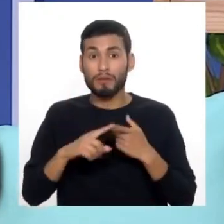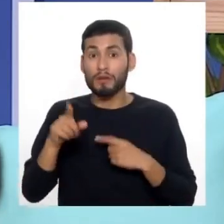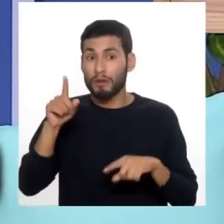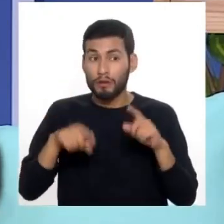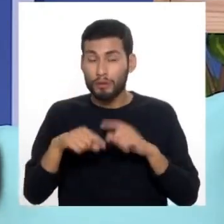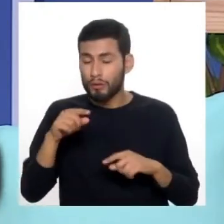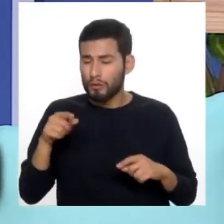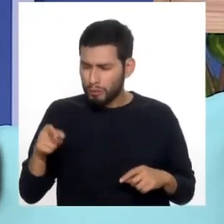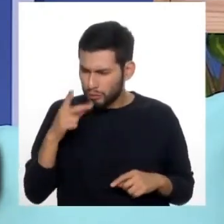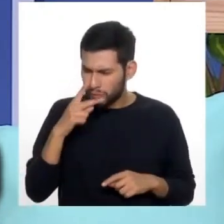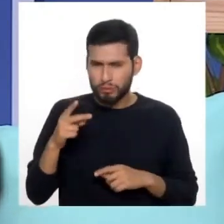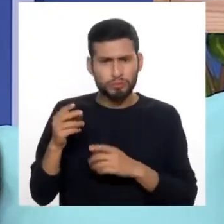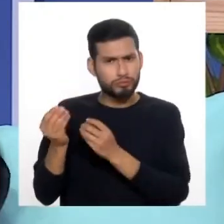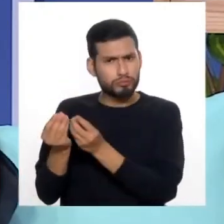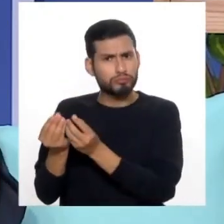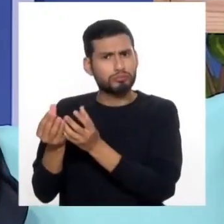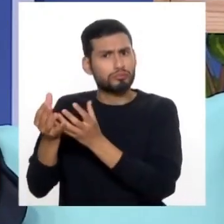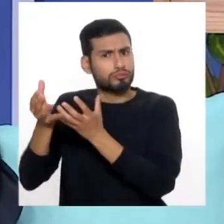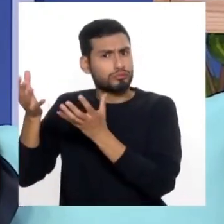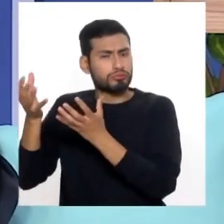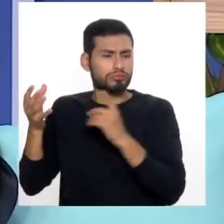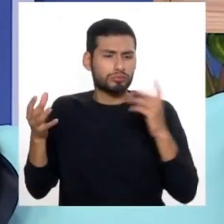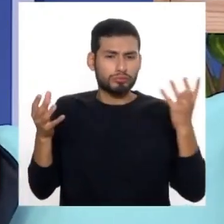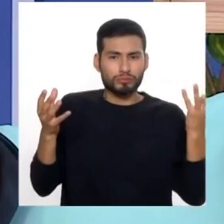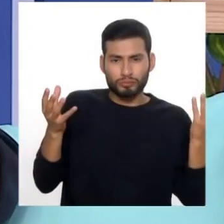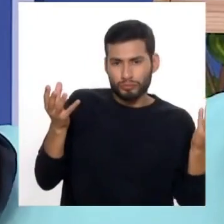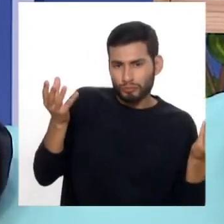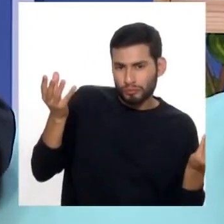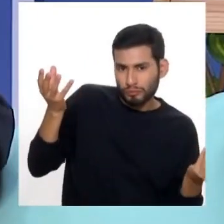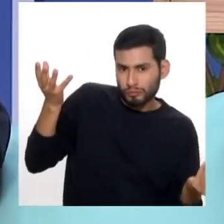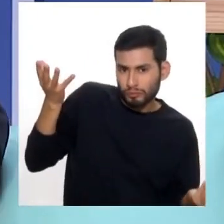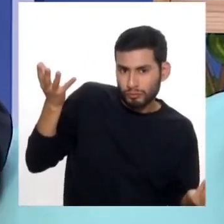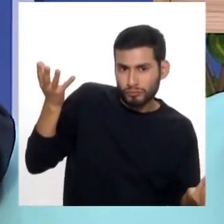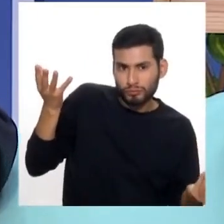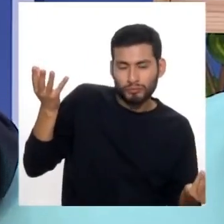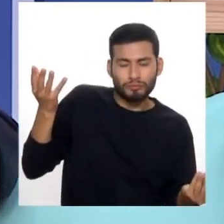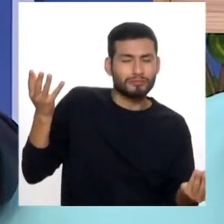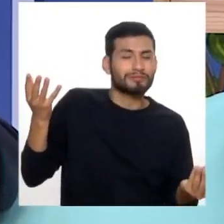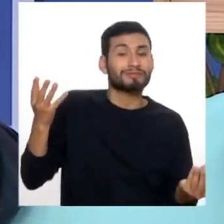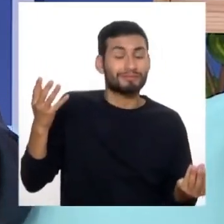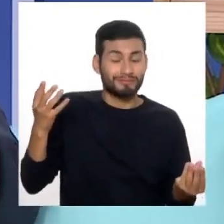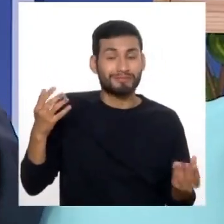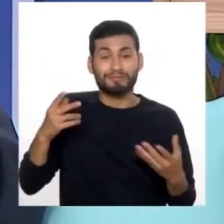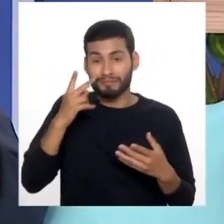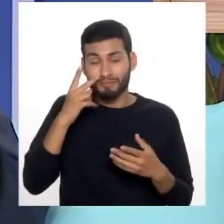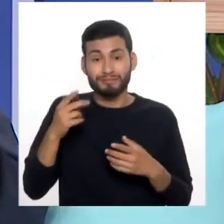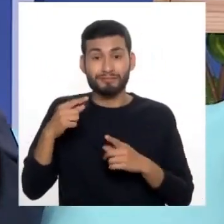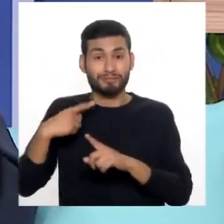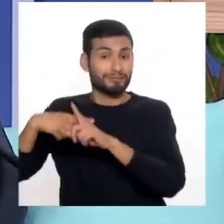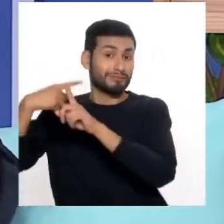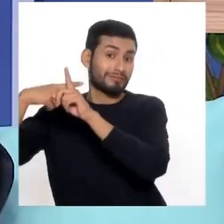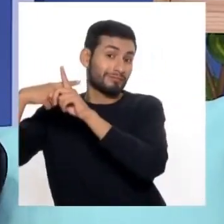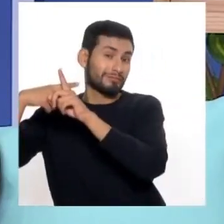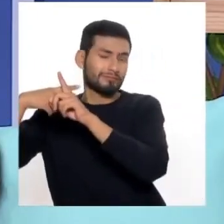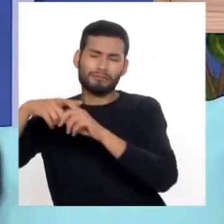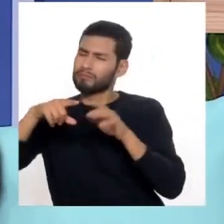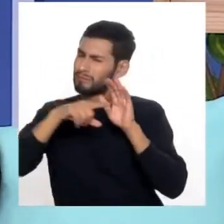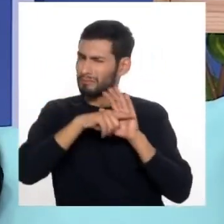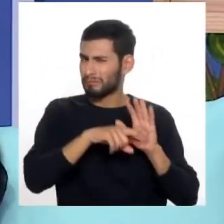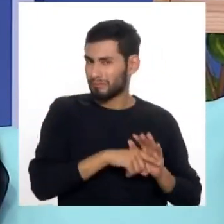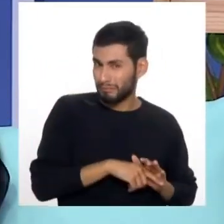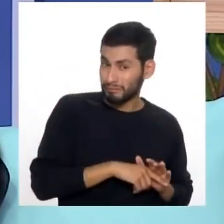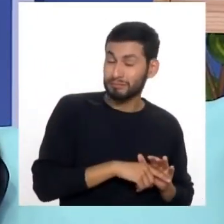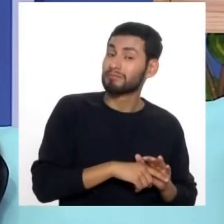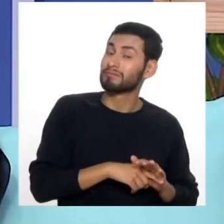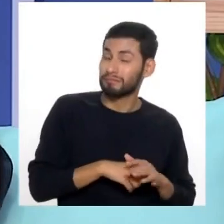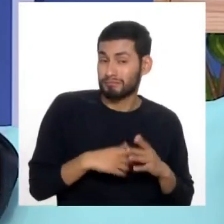de algunas especies se ha incrementado y otras se ha reducido, ¿no es cierto? Hay entonces impactos positivos e impactos negativos,